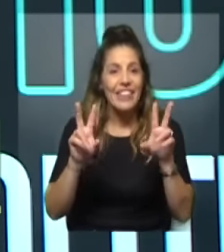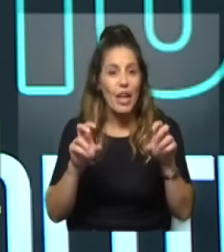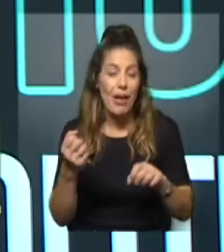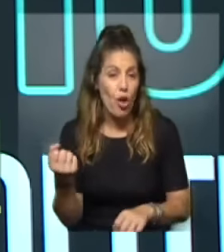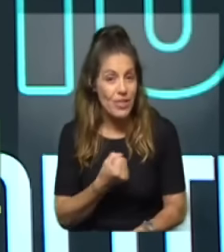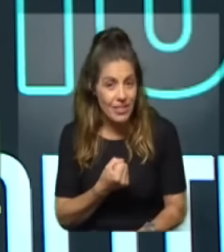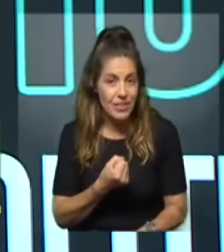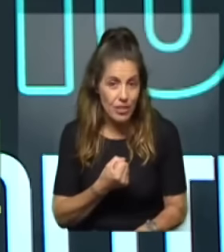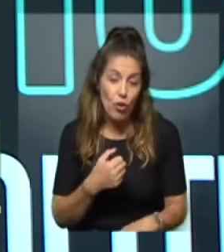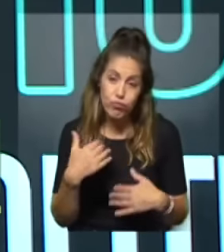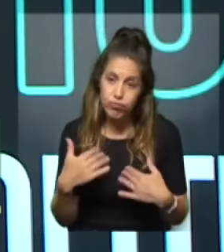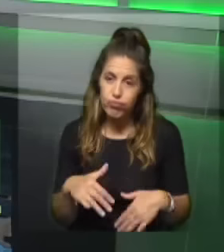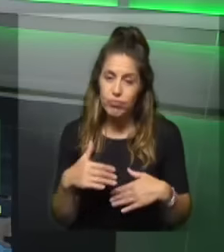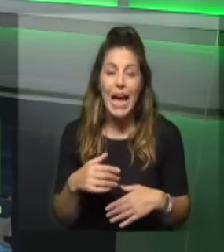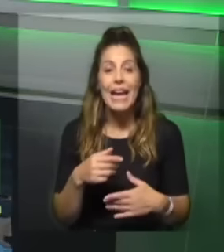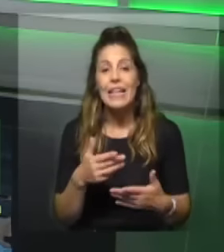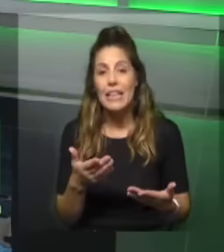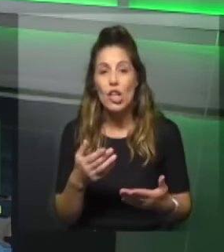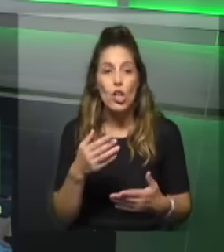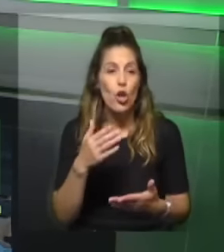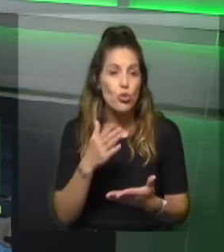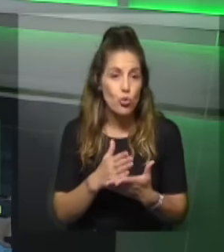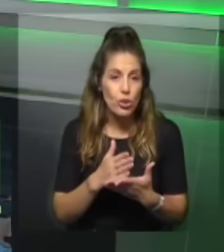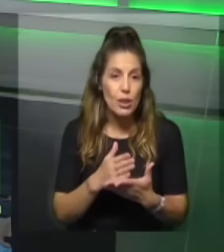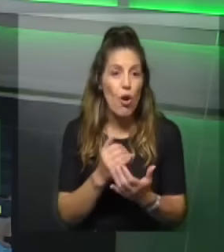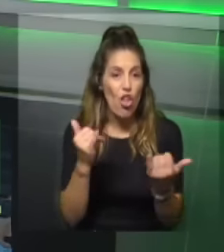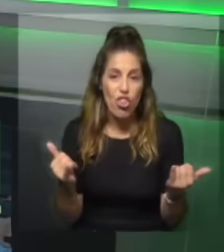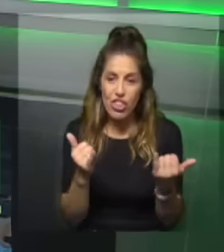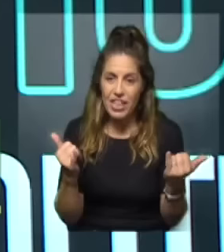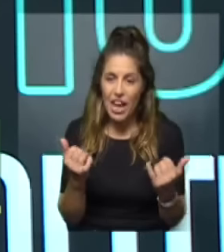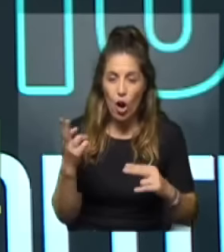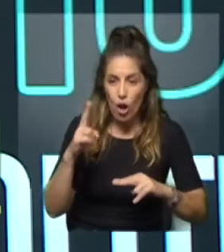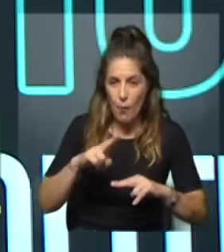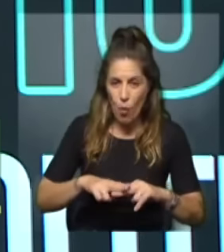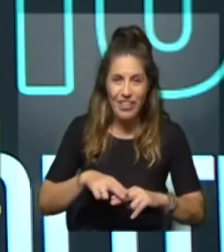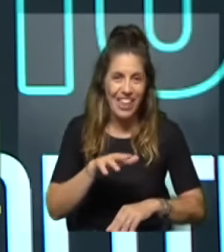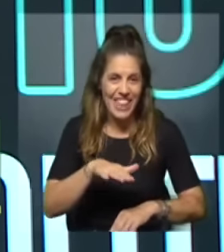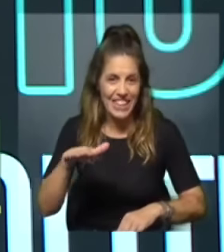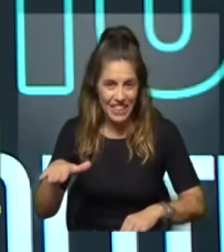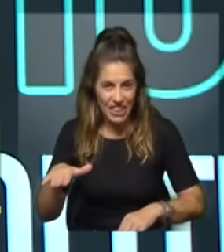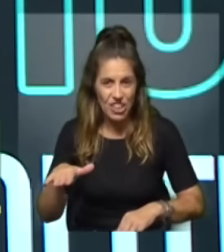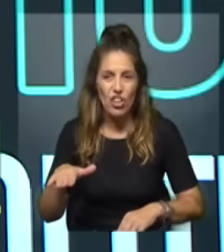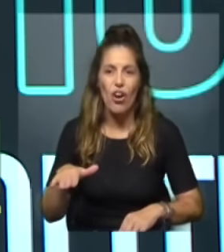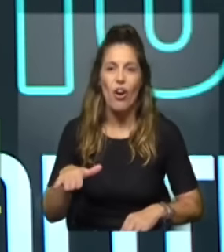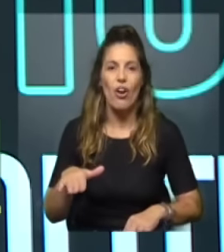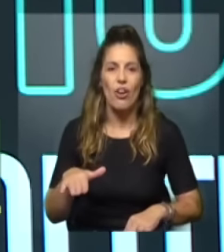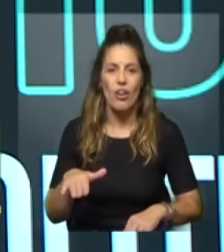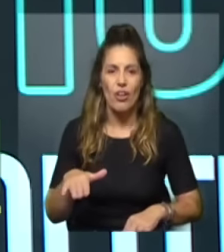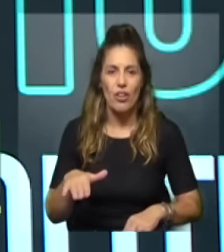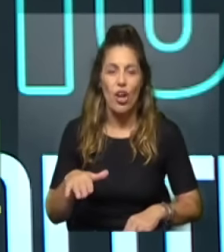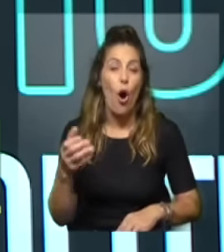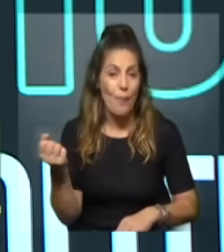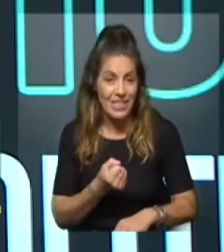homicidios y sin duda lo que sucedió en los últimos en los últimos días con muerte de niños eh eh